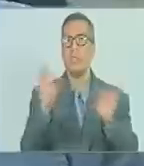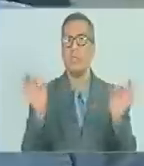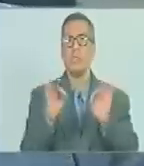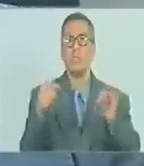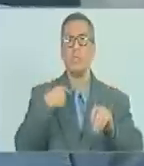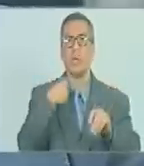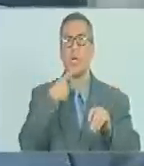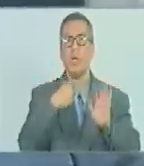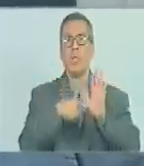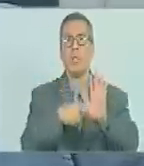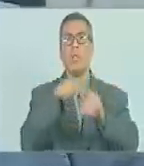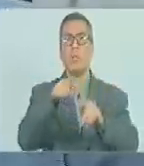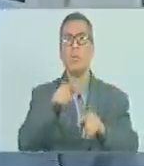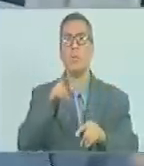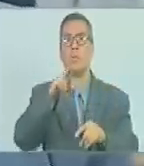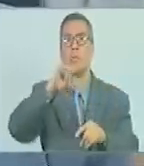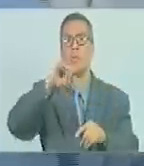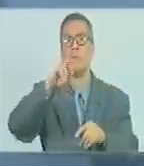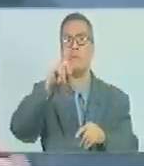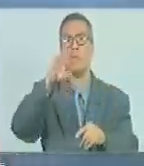acaban de publicar, dice Ricardo.